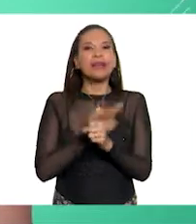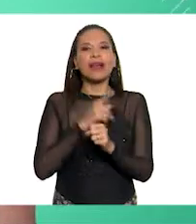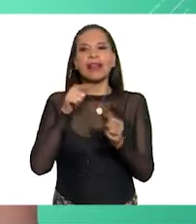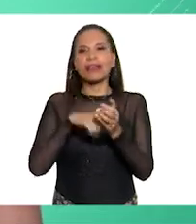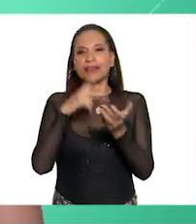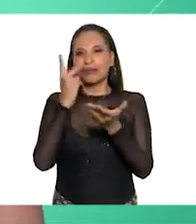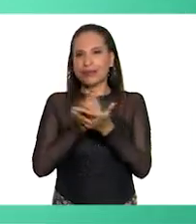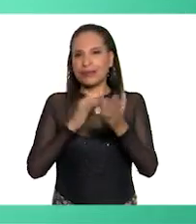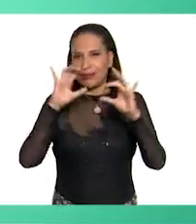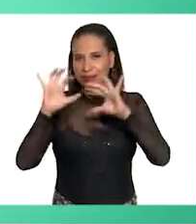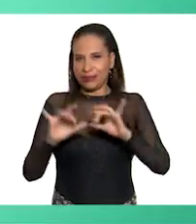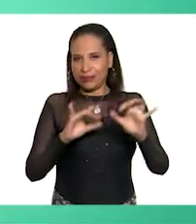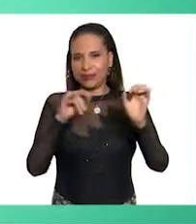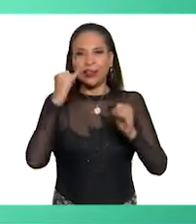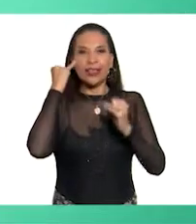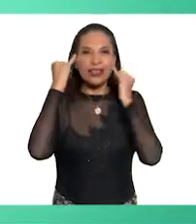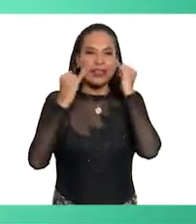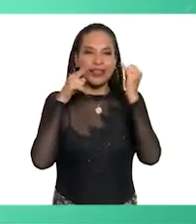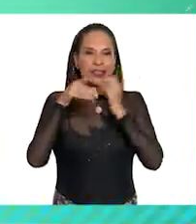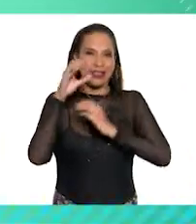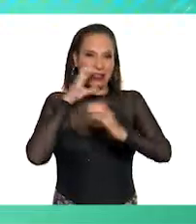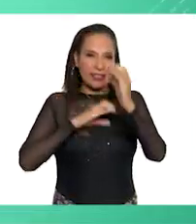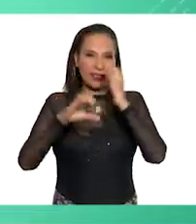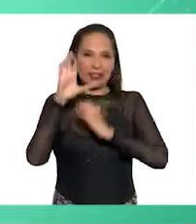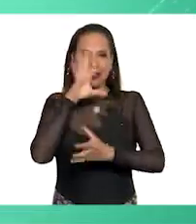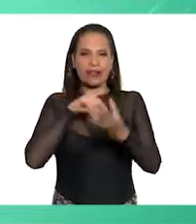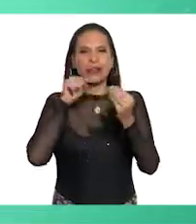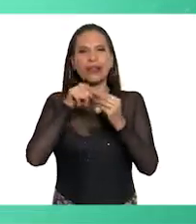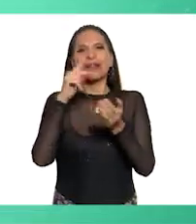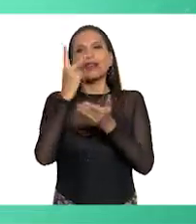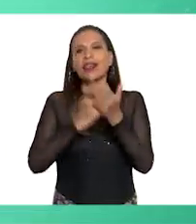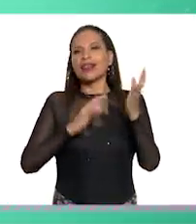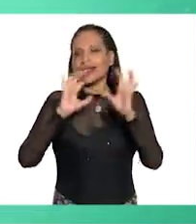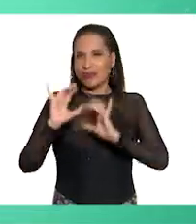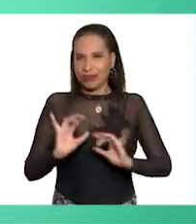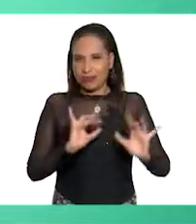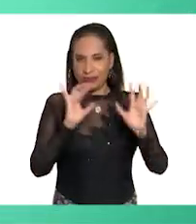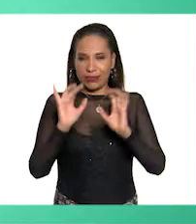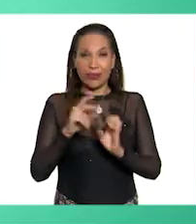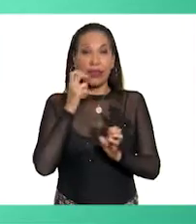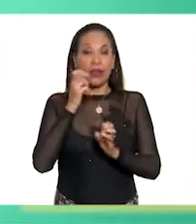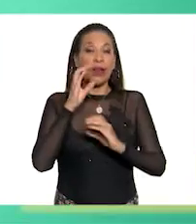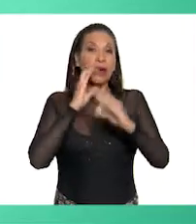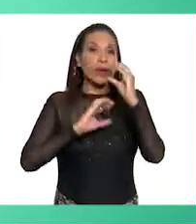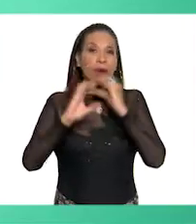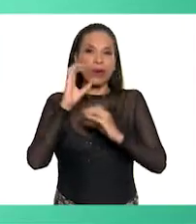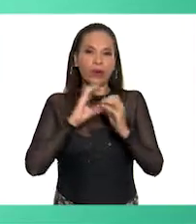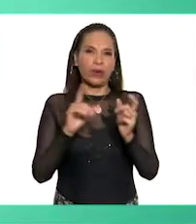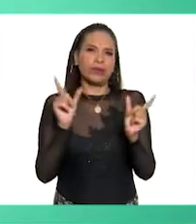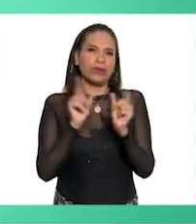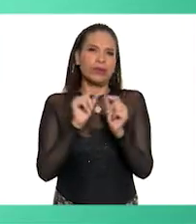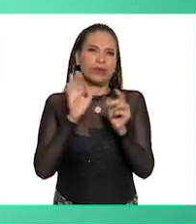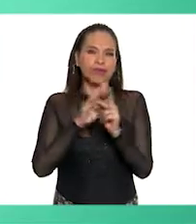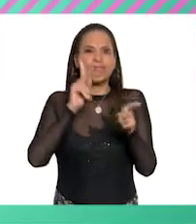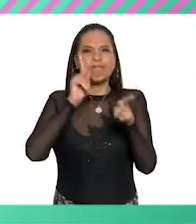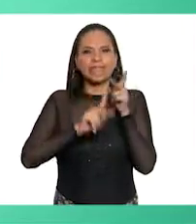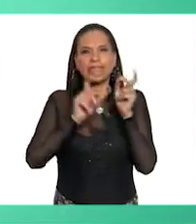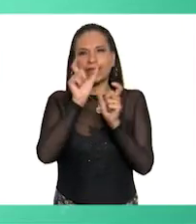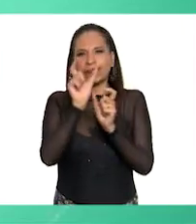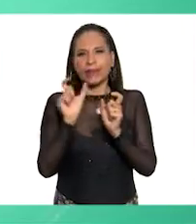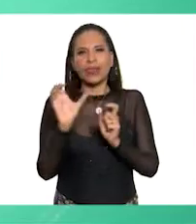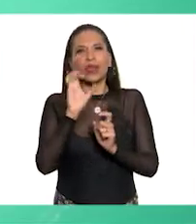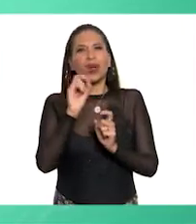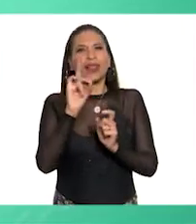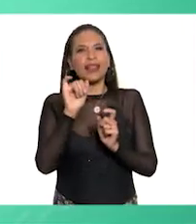la programación. Imagina que esta canción es un programa de computadora y que el coro es un pequeño fragmento de código